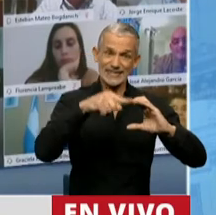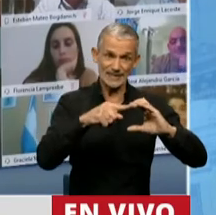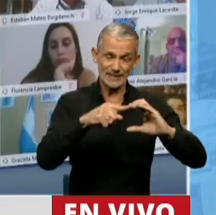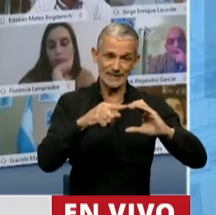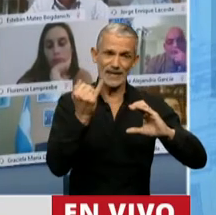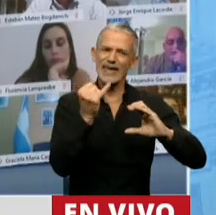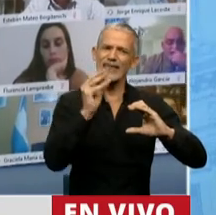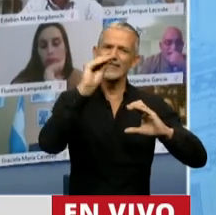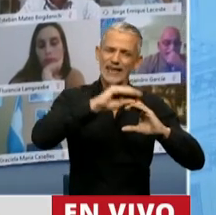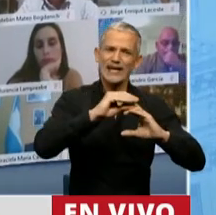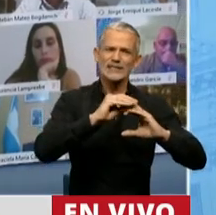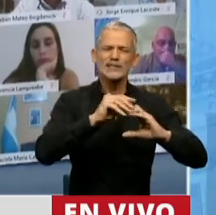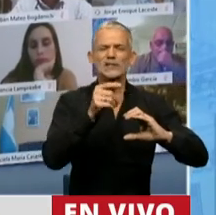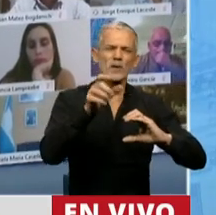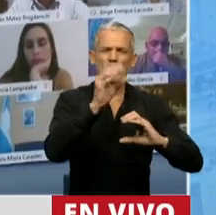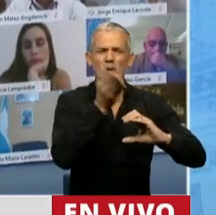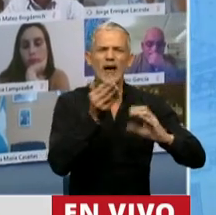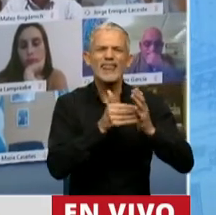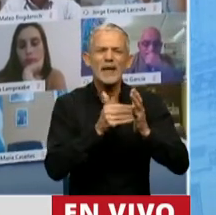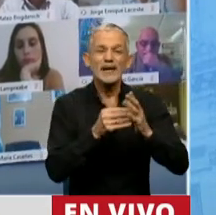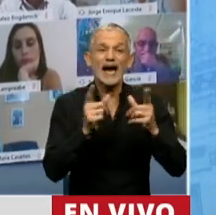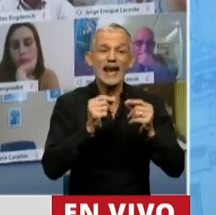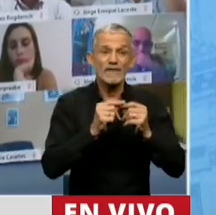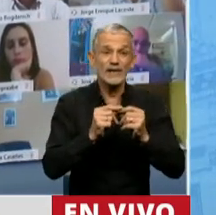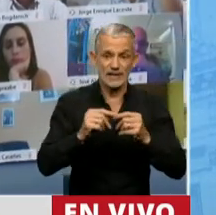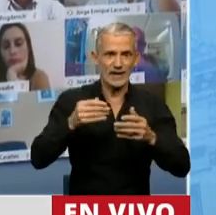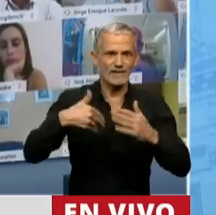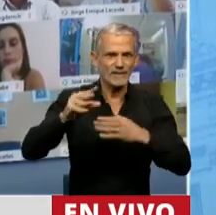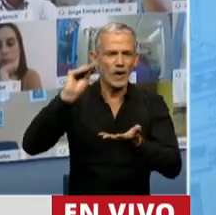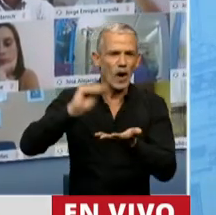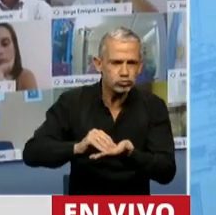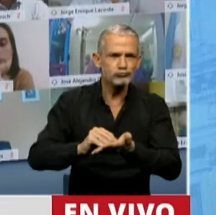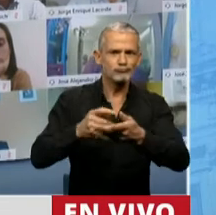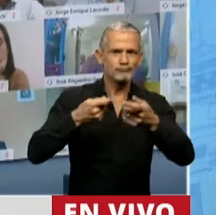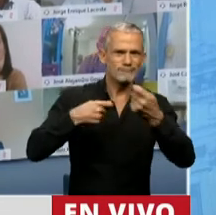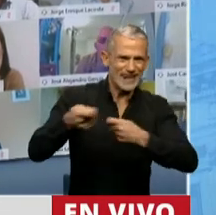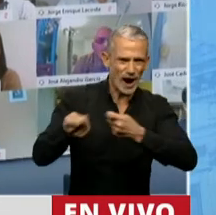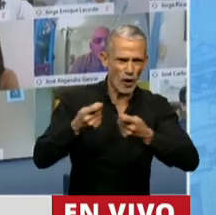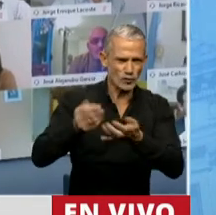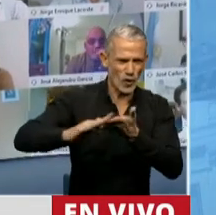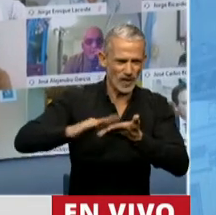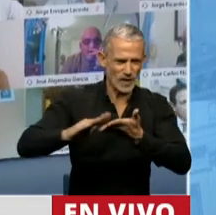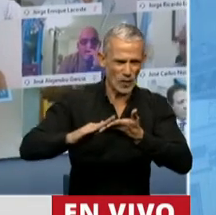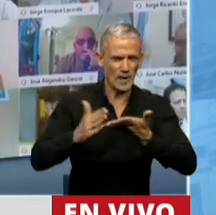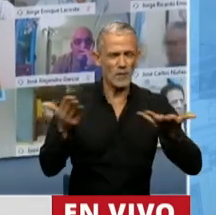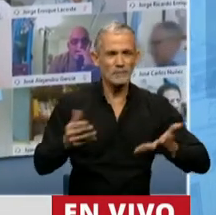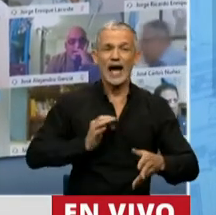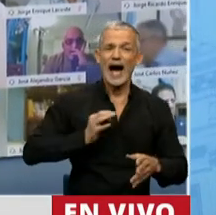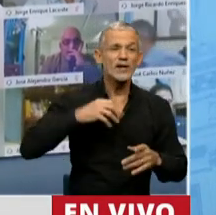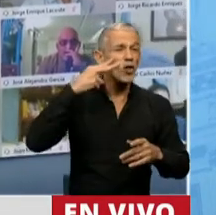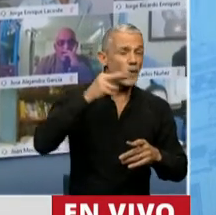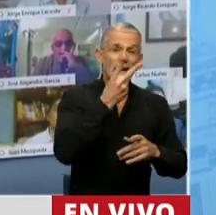devengados proporcionales a la fecha de refinanciamiento de cada amortización correspondiente a los